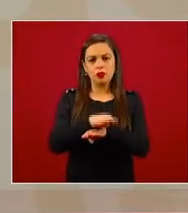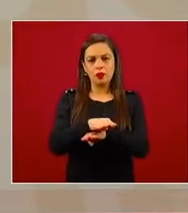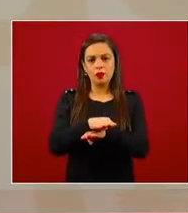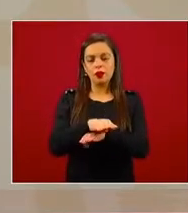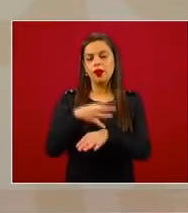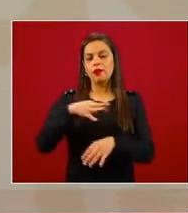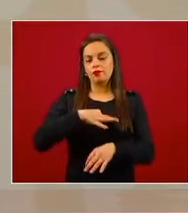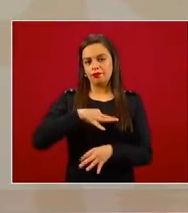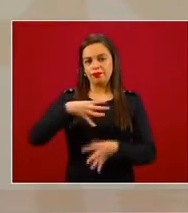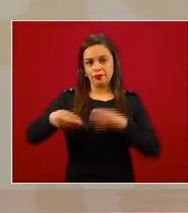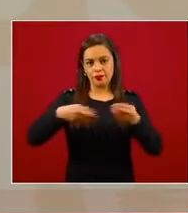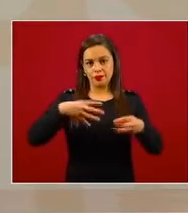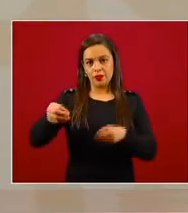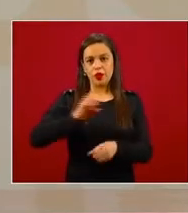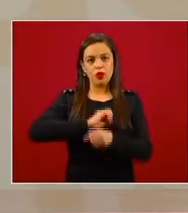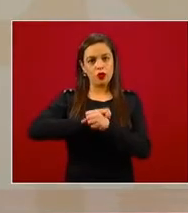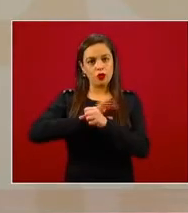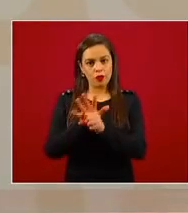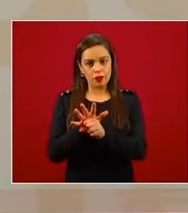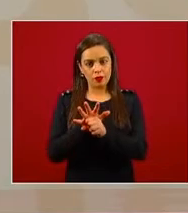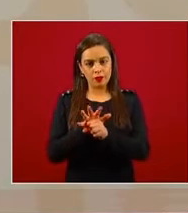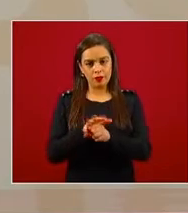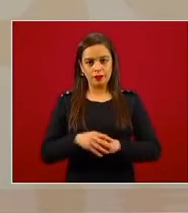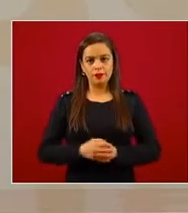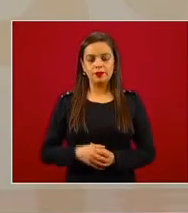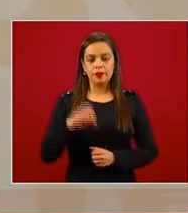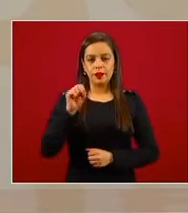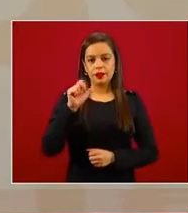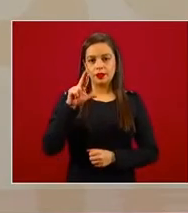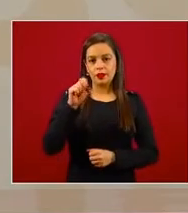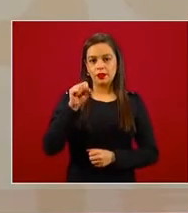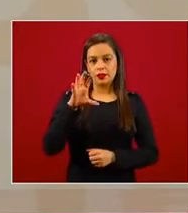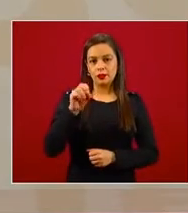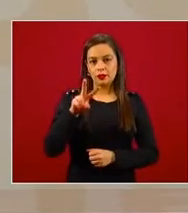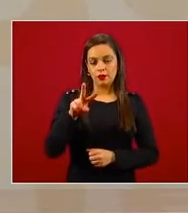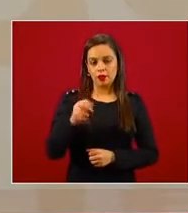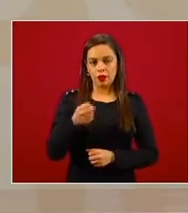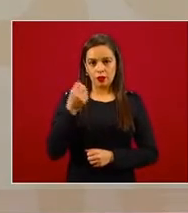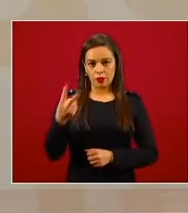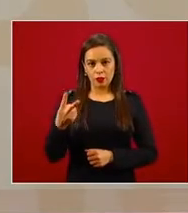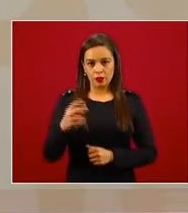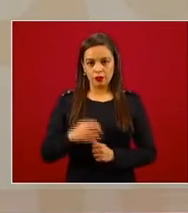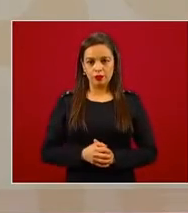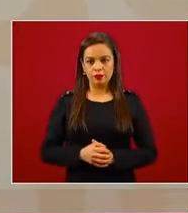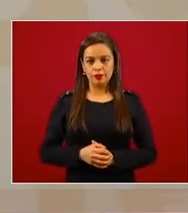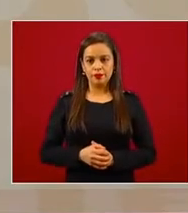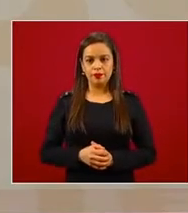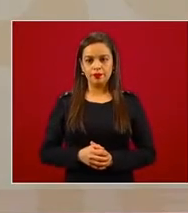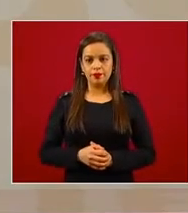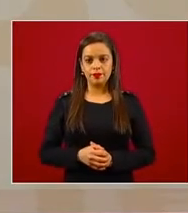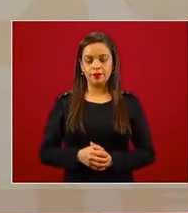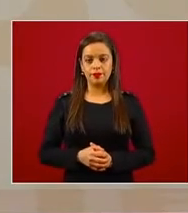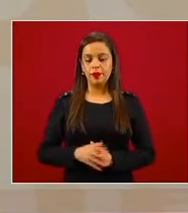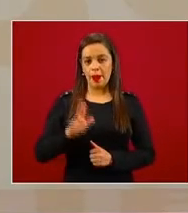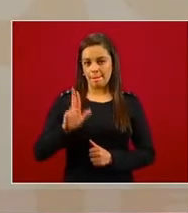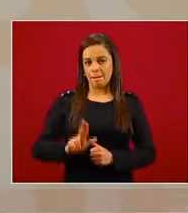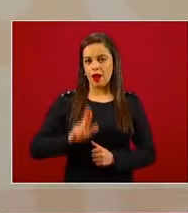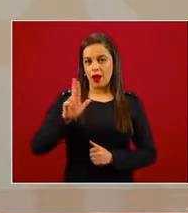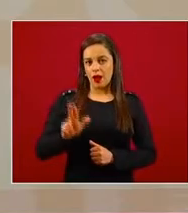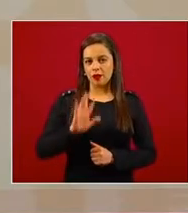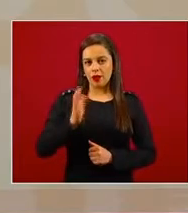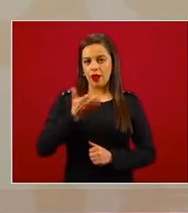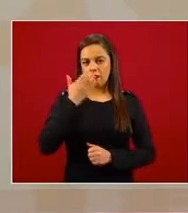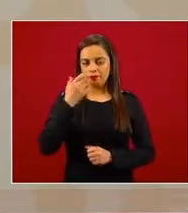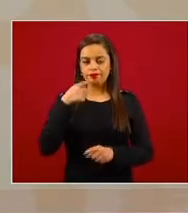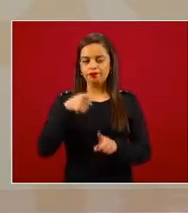COVID, enfermedad COVID-19 causada por el nuevo pandemic. coronavirus SARS-CoV-2. Hoy, como acostumbramos más o menos Just los like we días do martes, les on voy a explicar Tuesdays, we're dos going